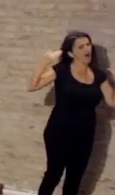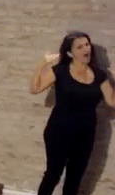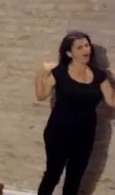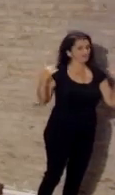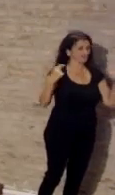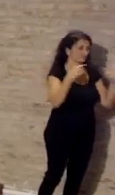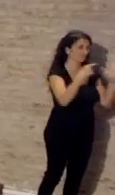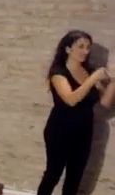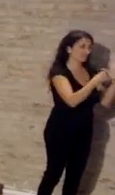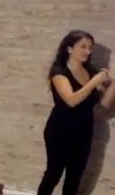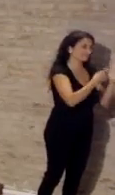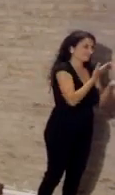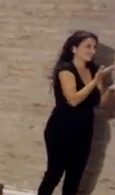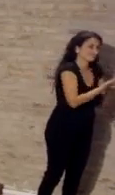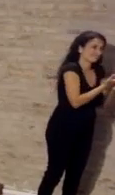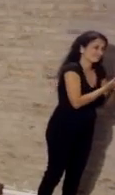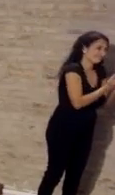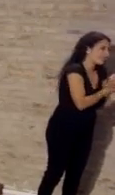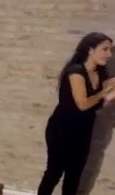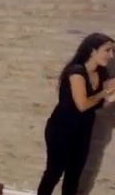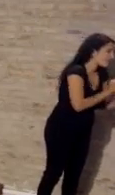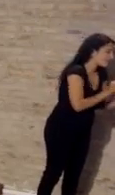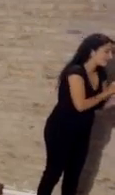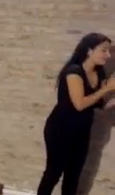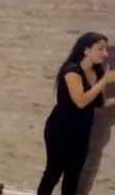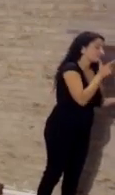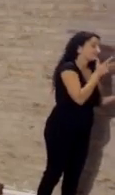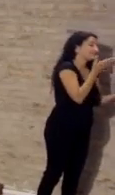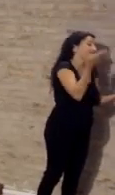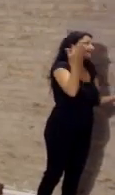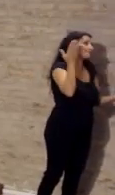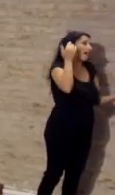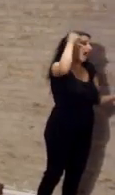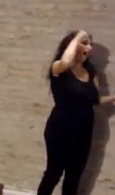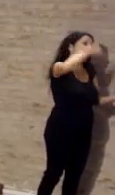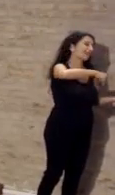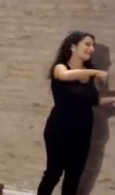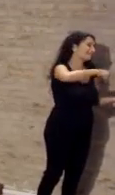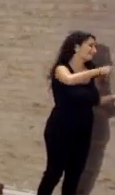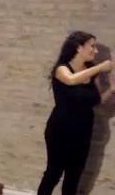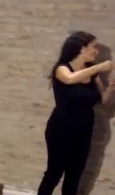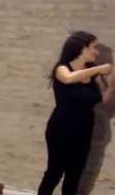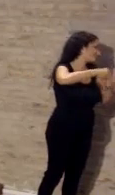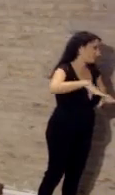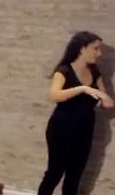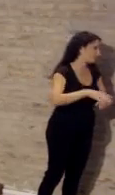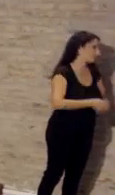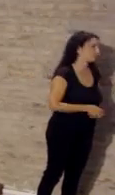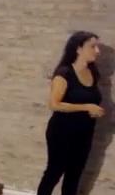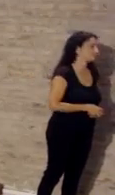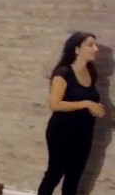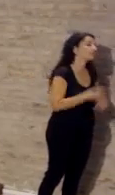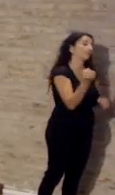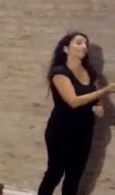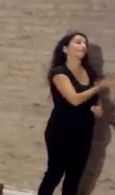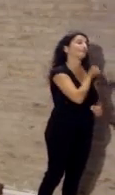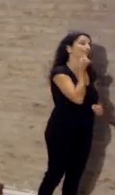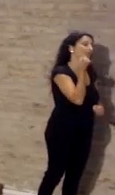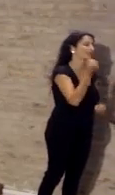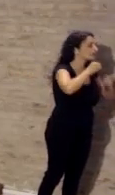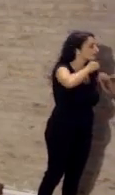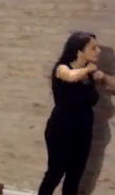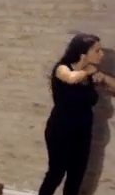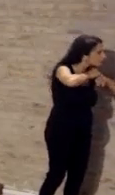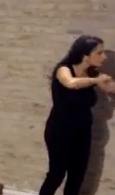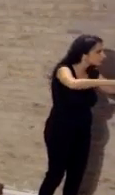años y que no hemos logrado todavía que se implementen pareciera como que bueno ahora menos todavía pero bueno sigue siendo